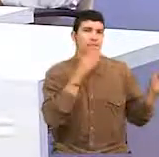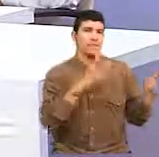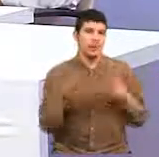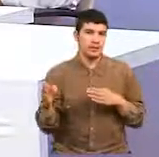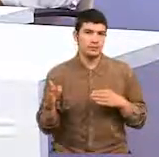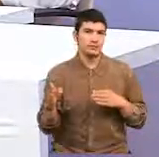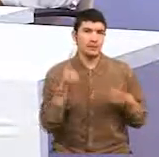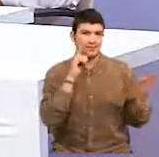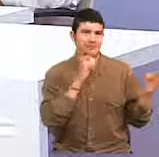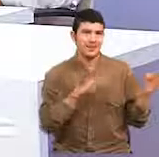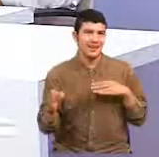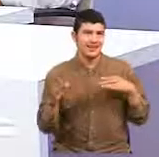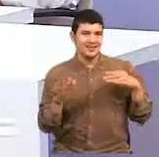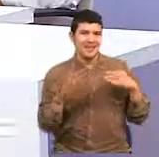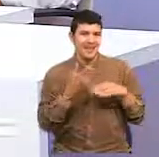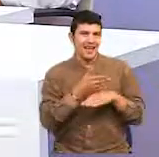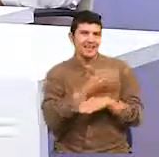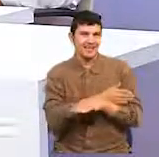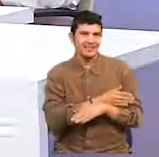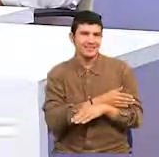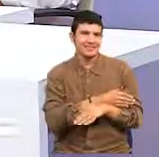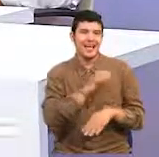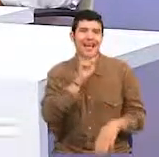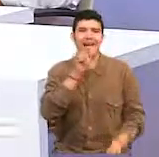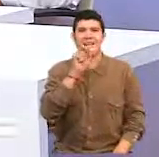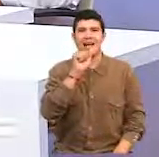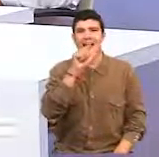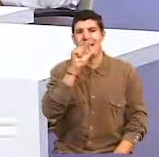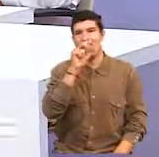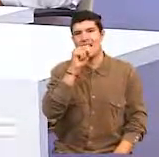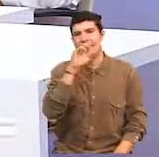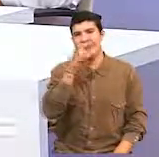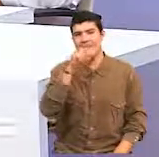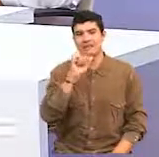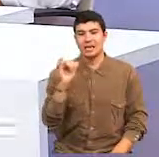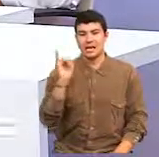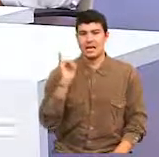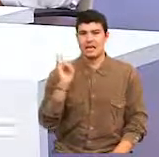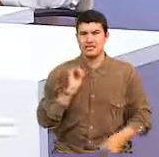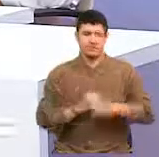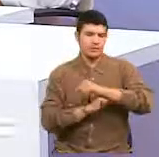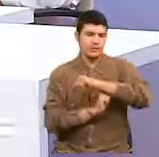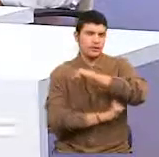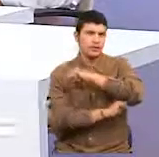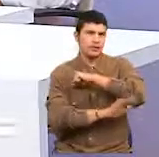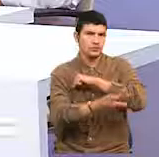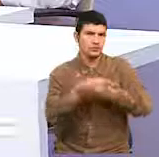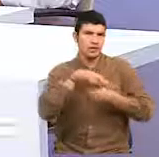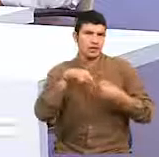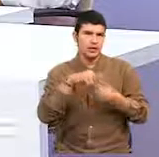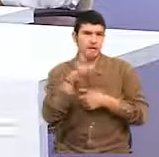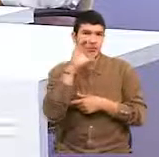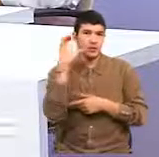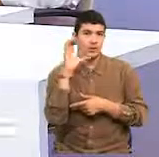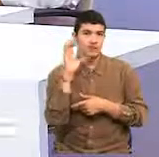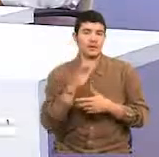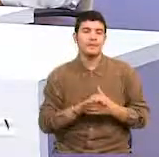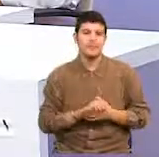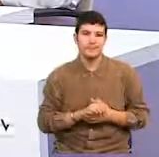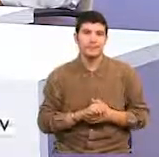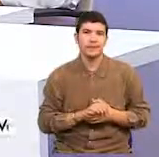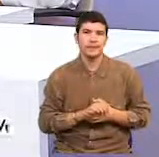ya hablamos hace rato, donde el ejército está fortaleciendo esta región del país, se